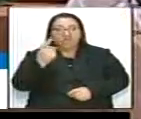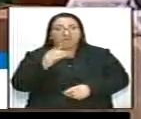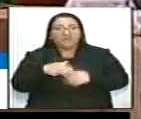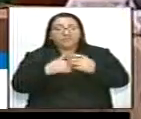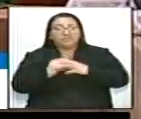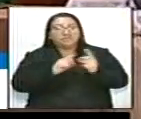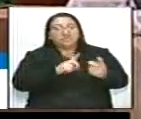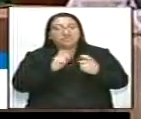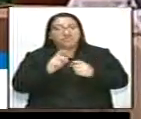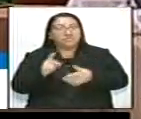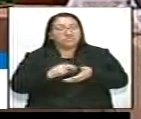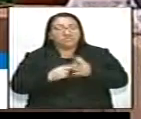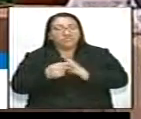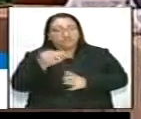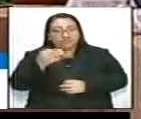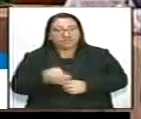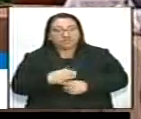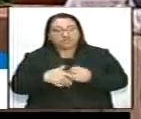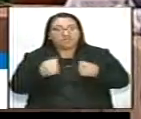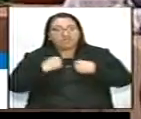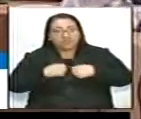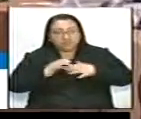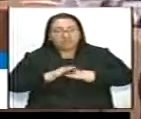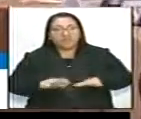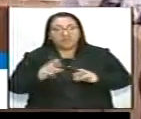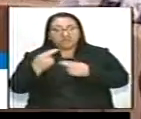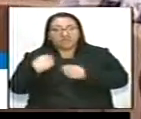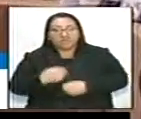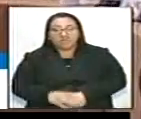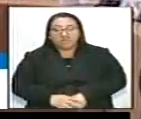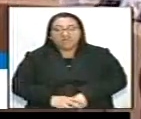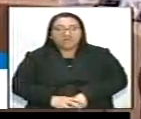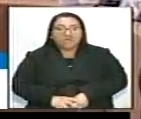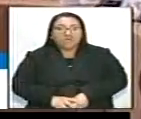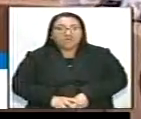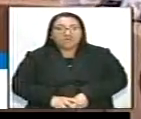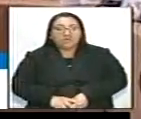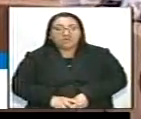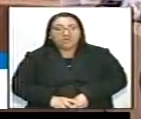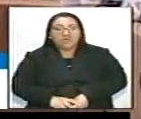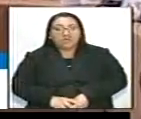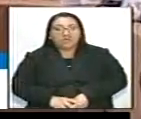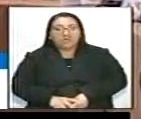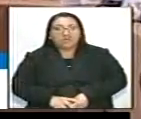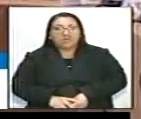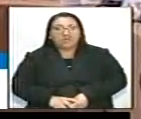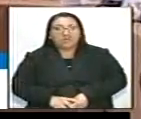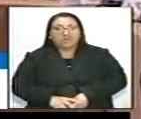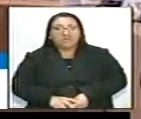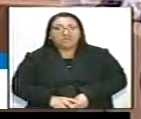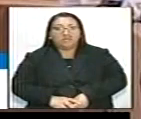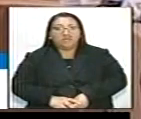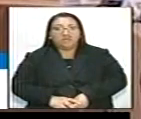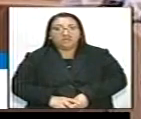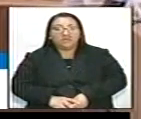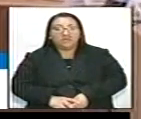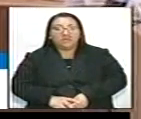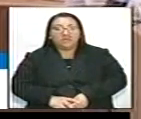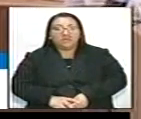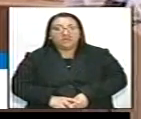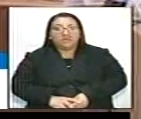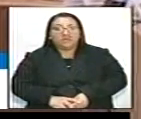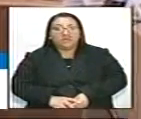encuestas, sino desde la reflexión serena y responsable, que responde a las necesidades demandantes bajo la Constitución